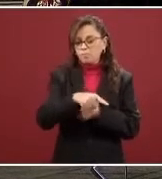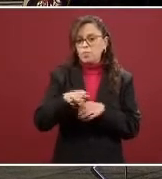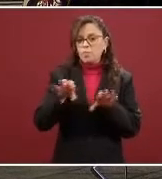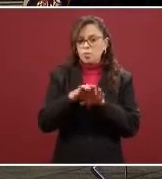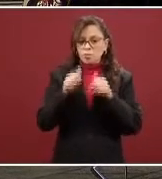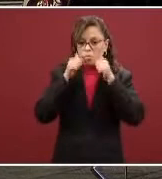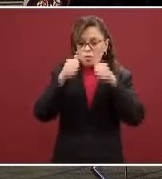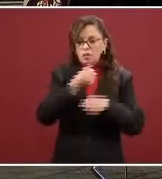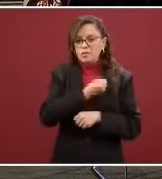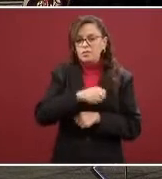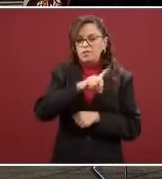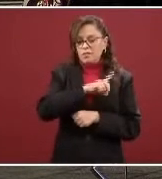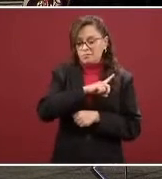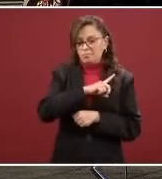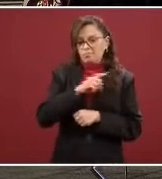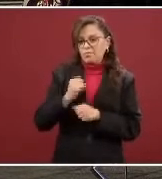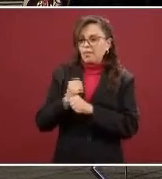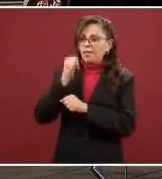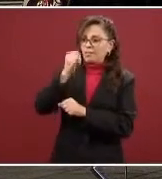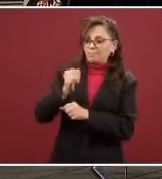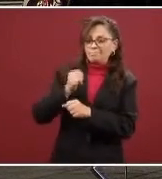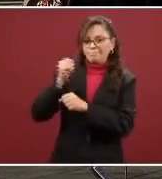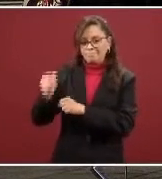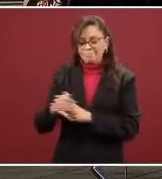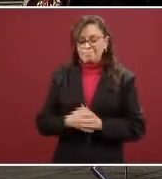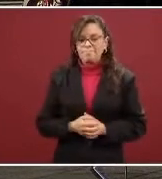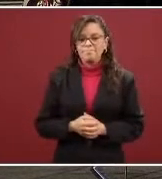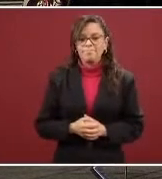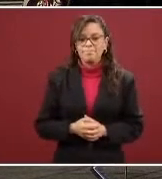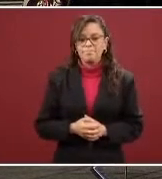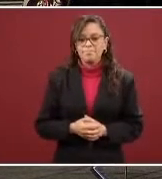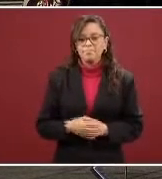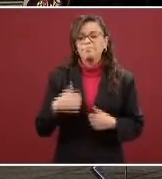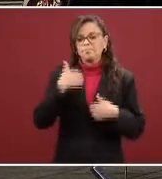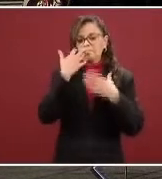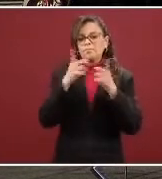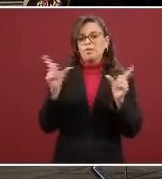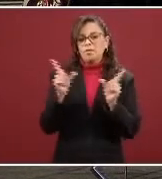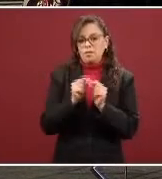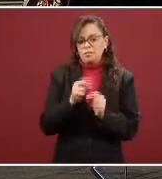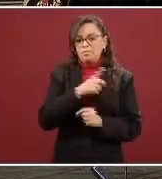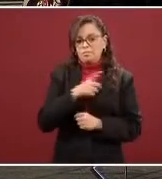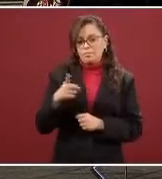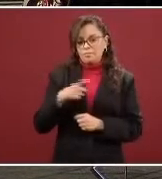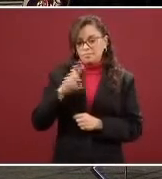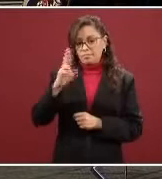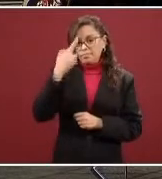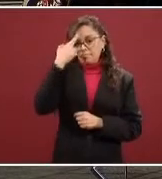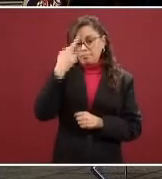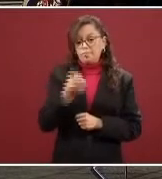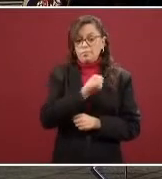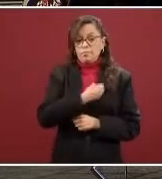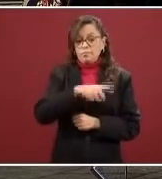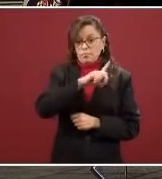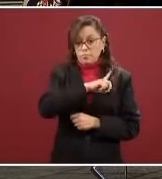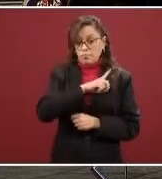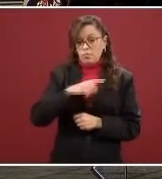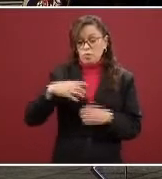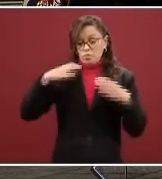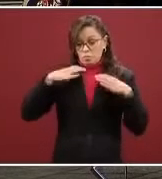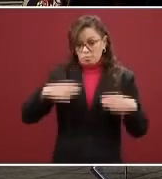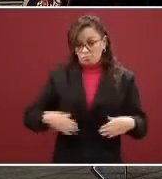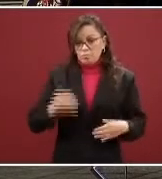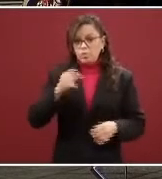iniciará. Bueno, primero quisiera nada más recordar que nuestra salud, la salud física y también la salud mental, pues es